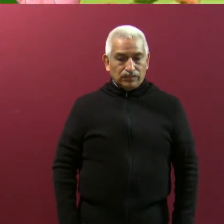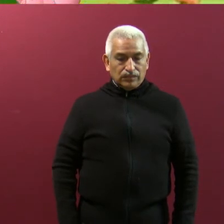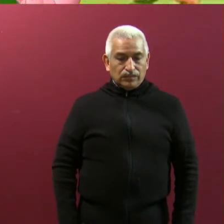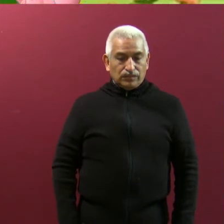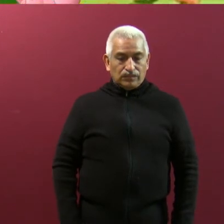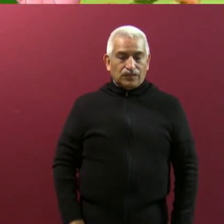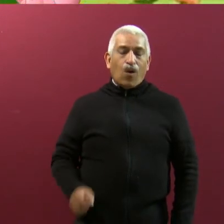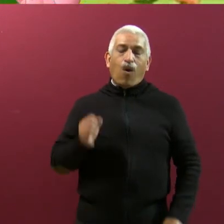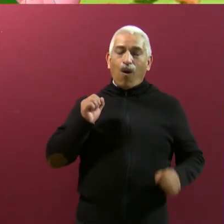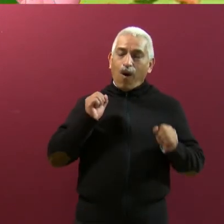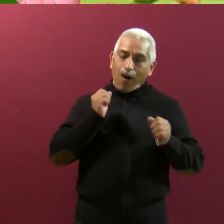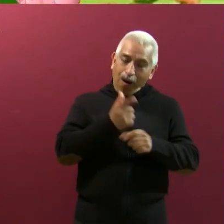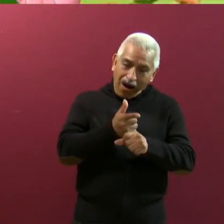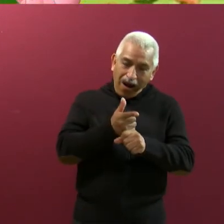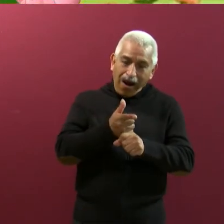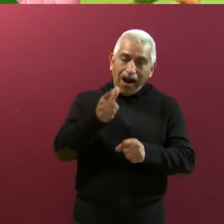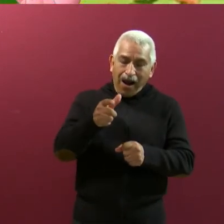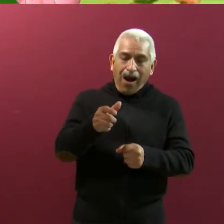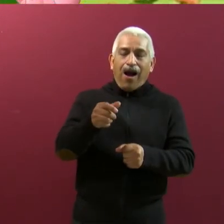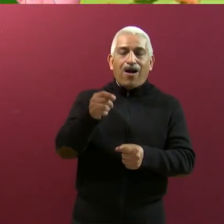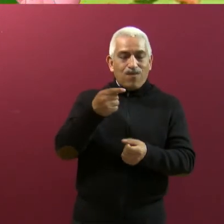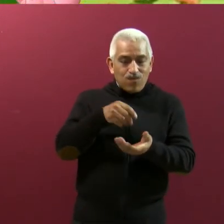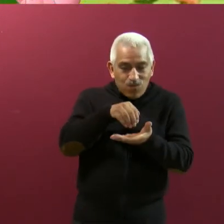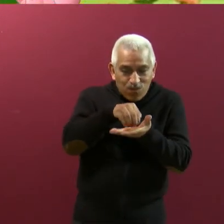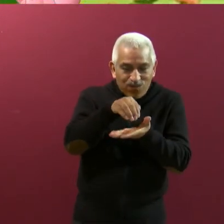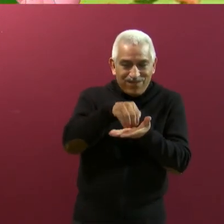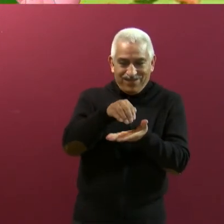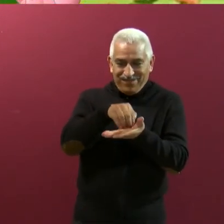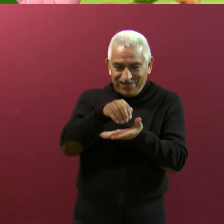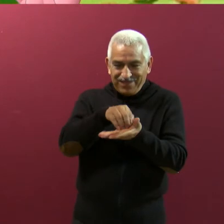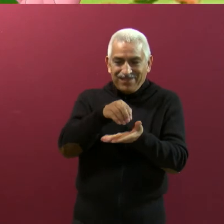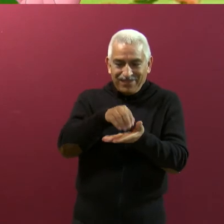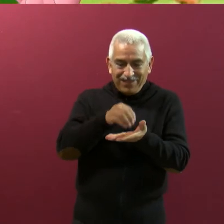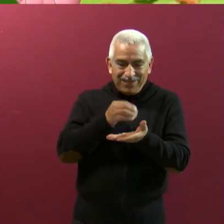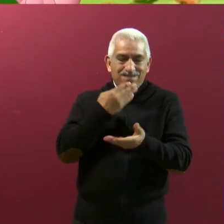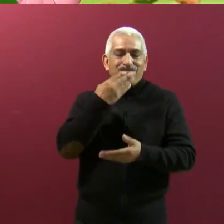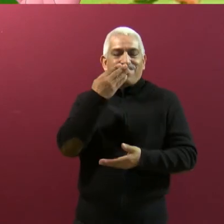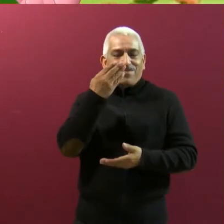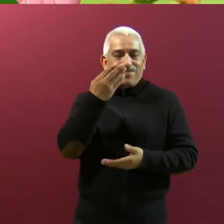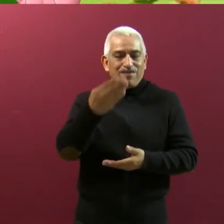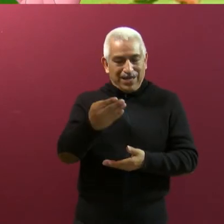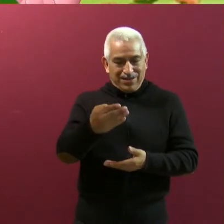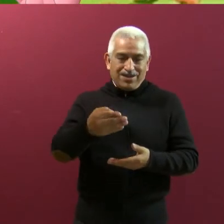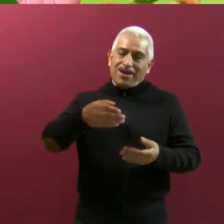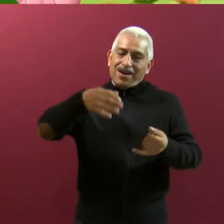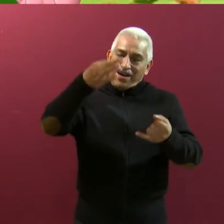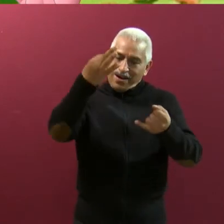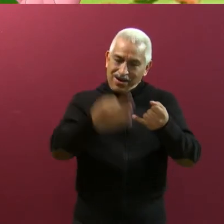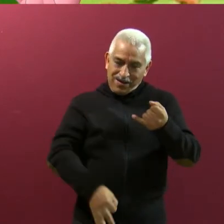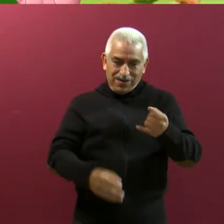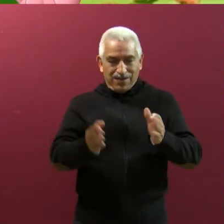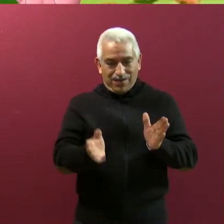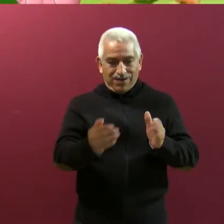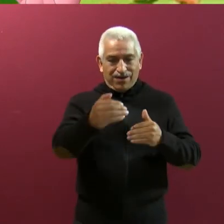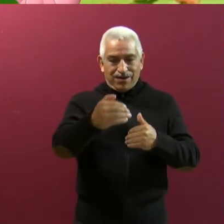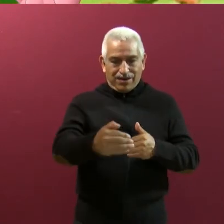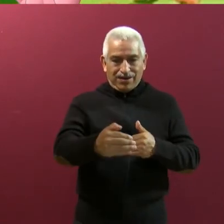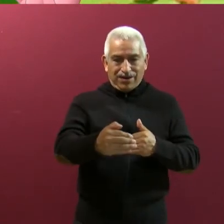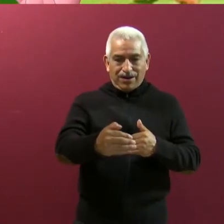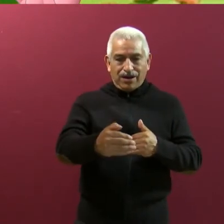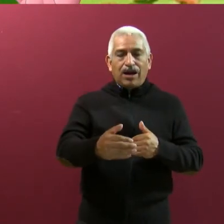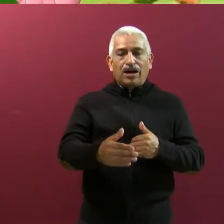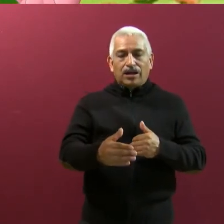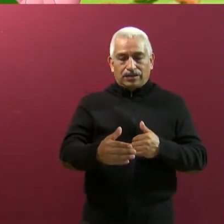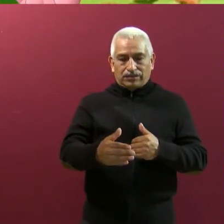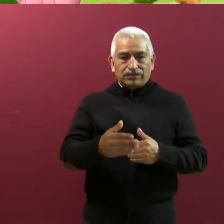Sí, es el cochino. Muy bien, vamos con nuestra última cajita. Hay que poner